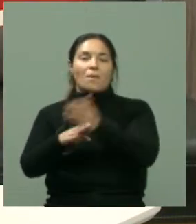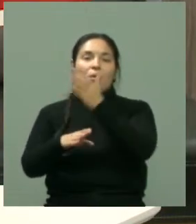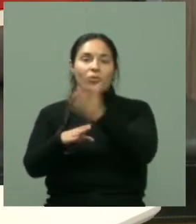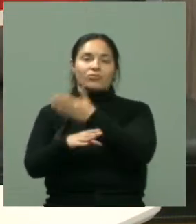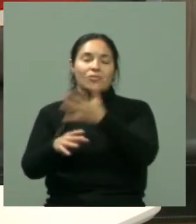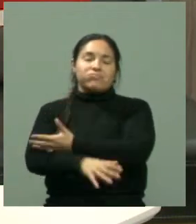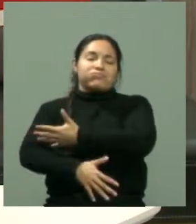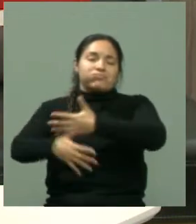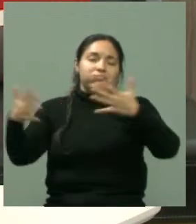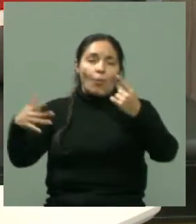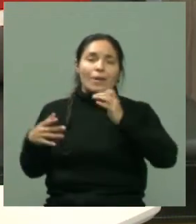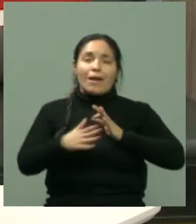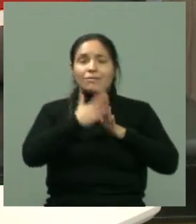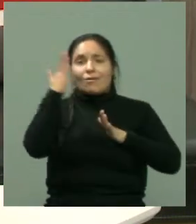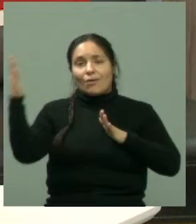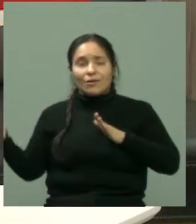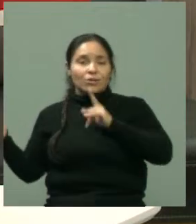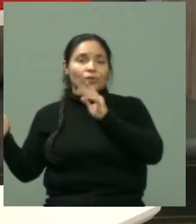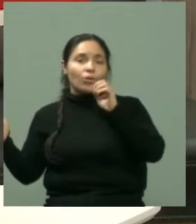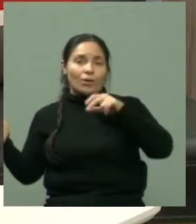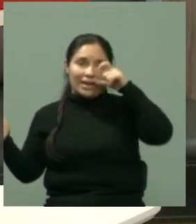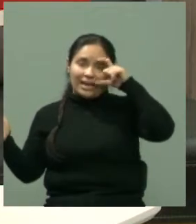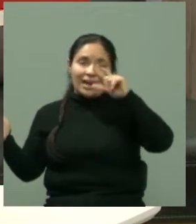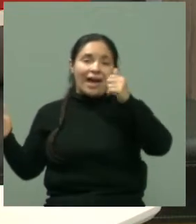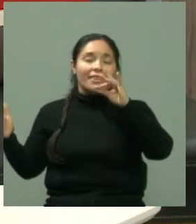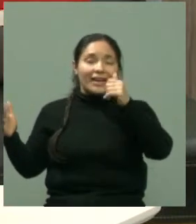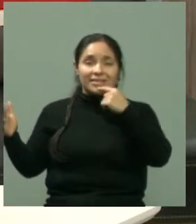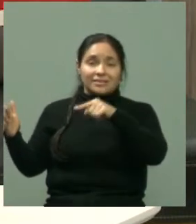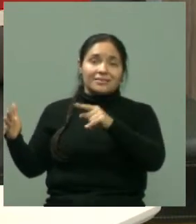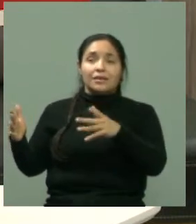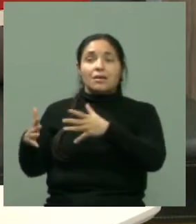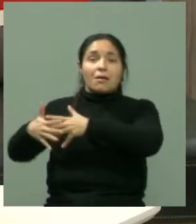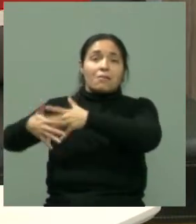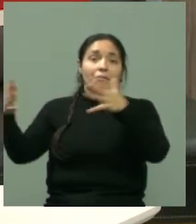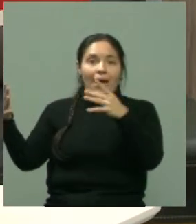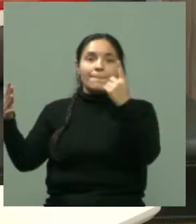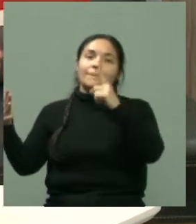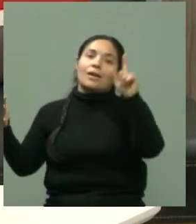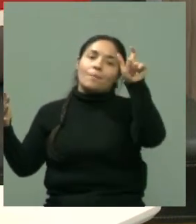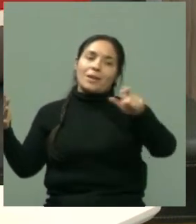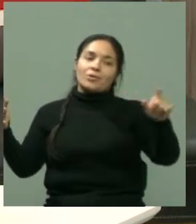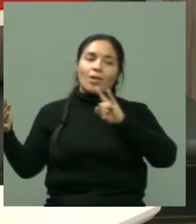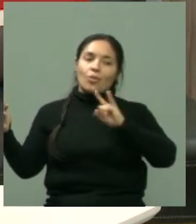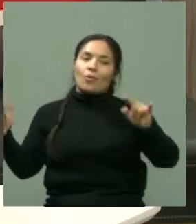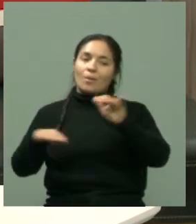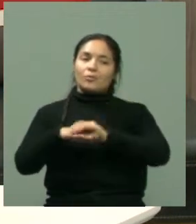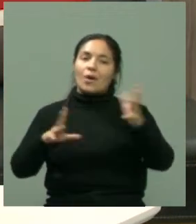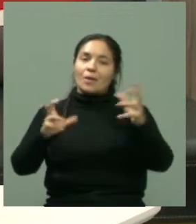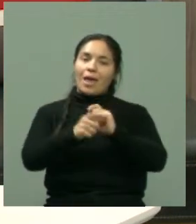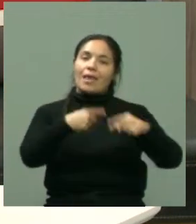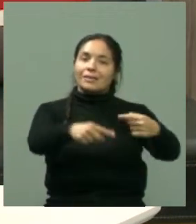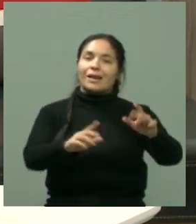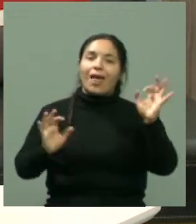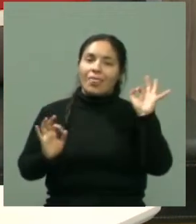año, de toneladas, podríamos decir, pero la tarea de reciclar es tuya. Sí, no por parte